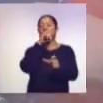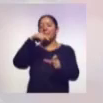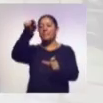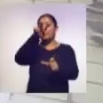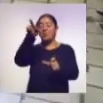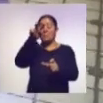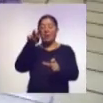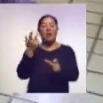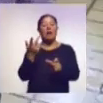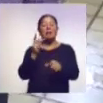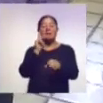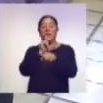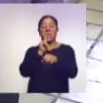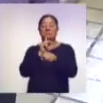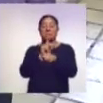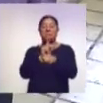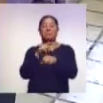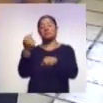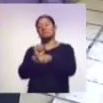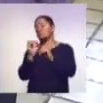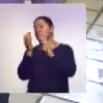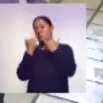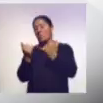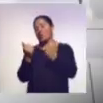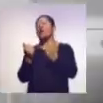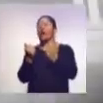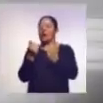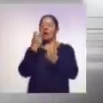de primaria. Adán Morales, Ahora Noticias.